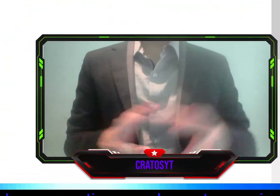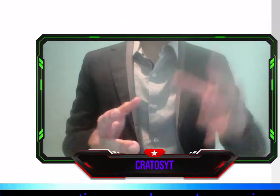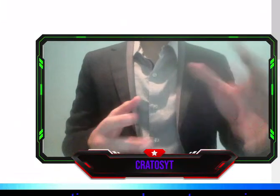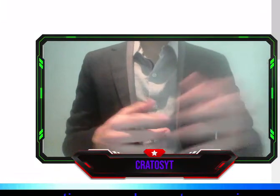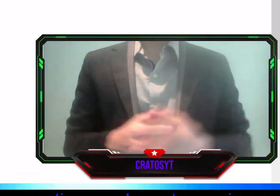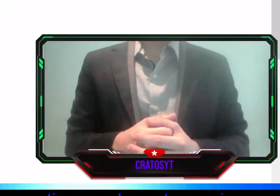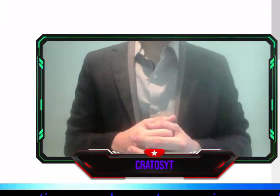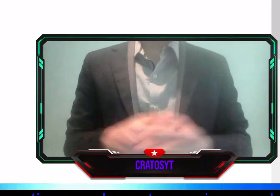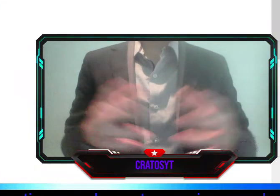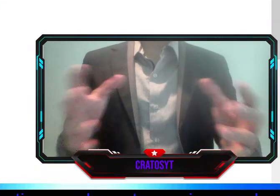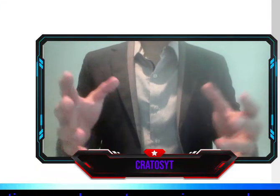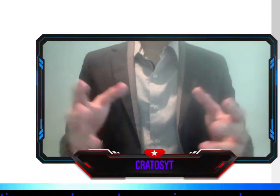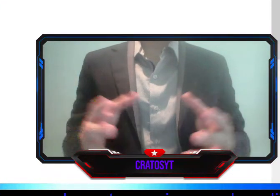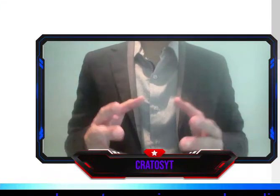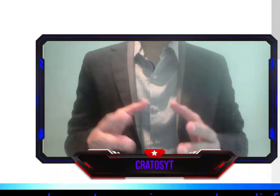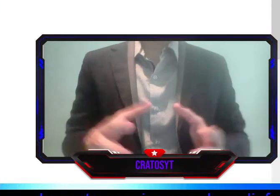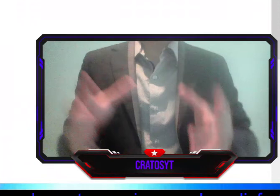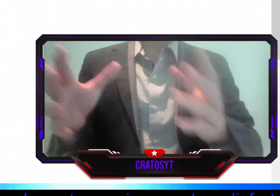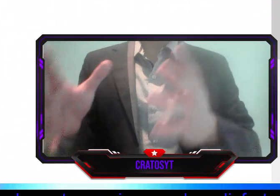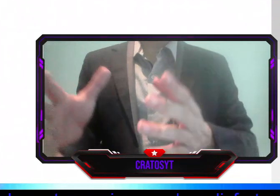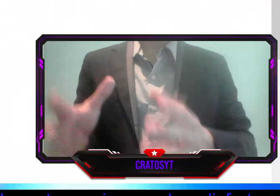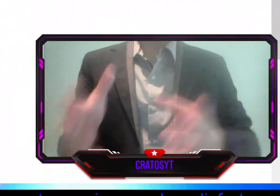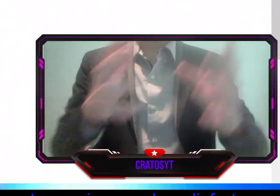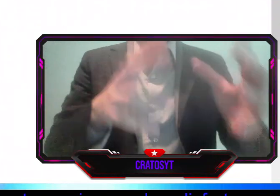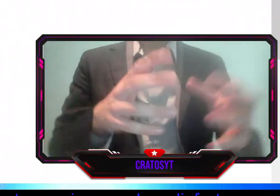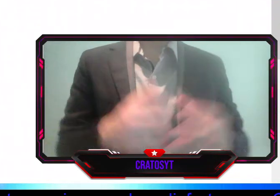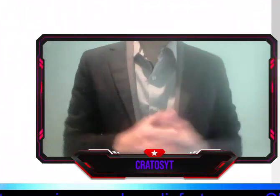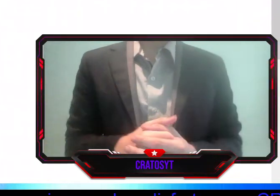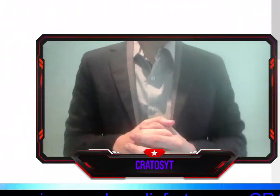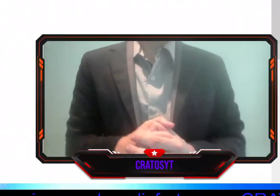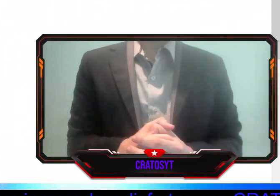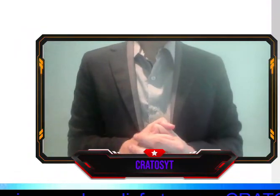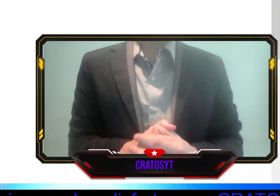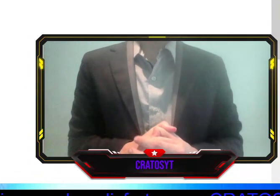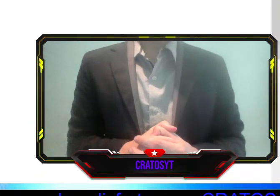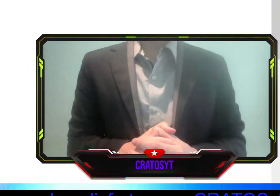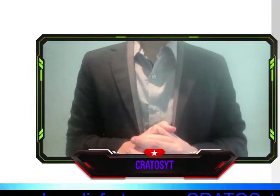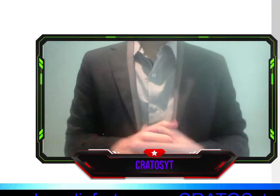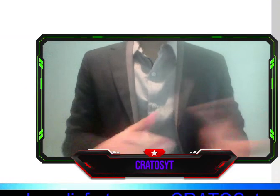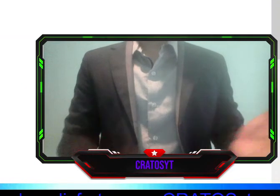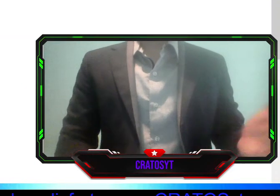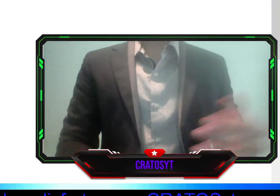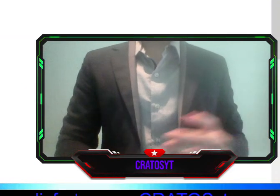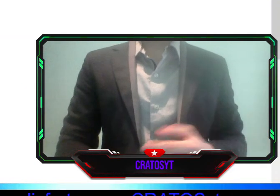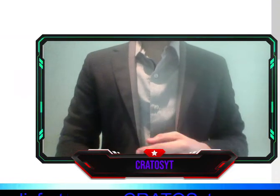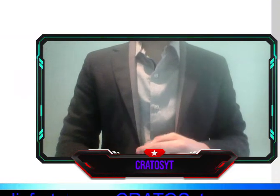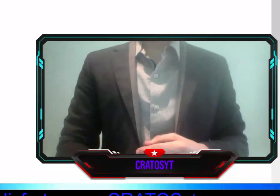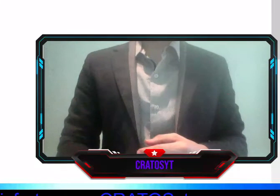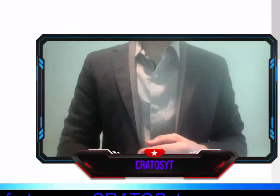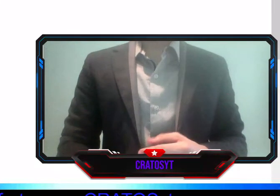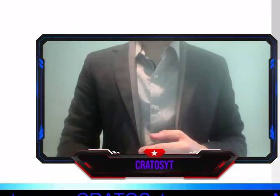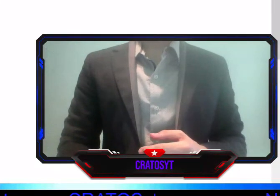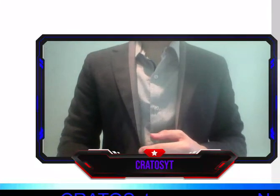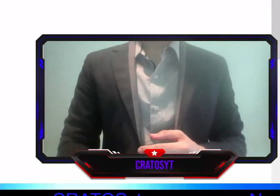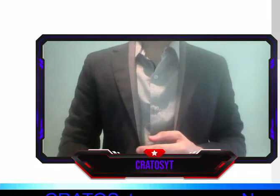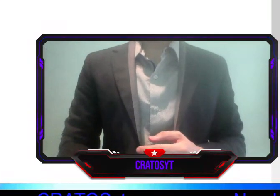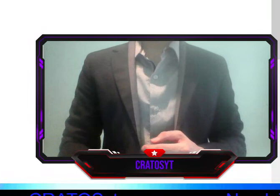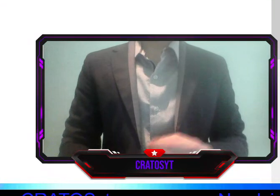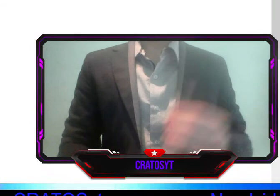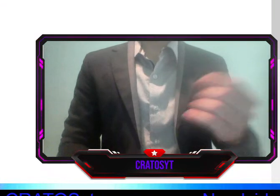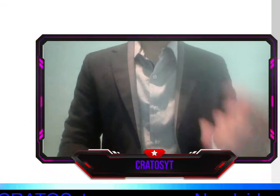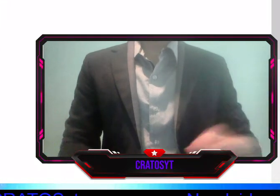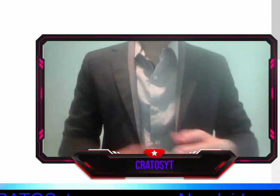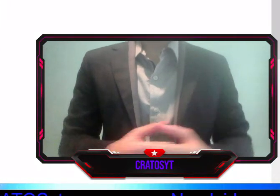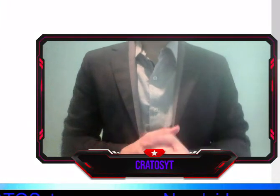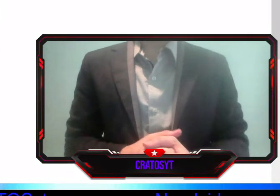los candidatos del PRI o para favorecer al candidato que le correspondía cuando iba perdiendo uno de los suyos. Por ello es que me parece muy buena las noticias, y